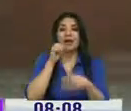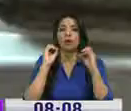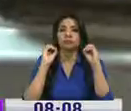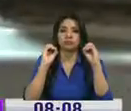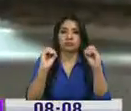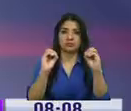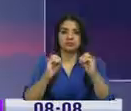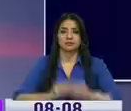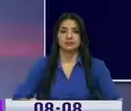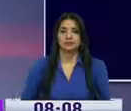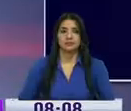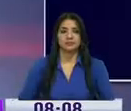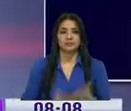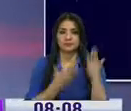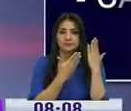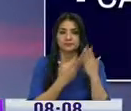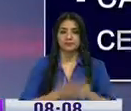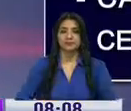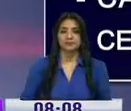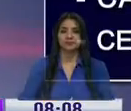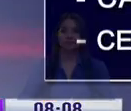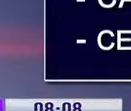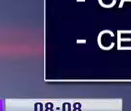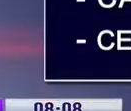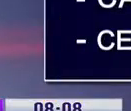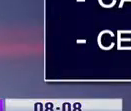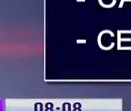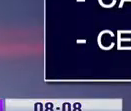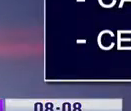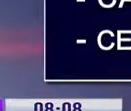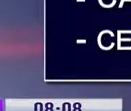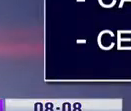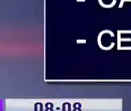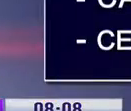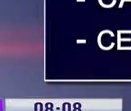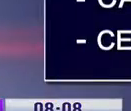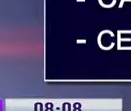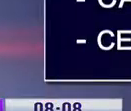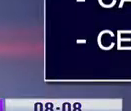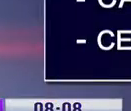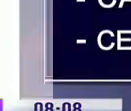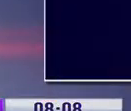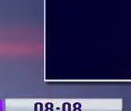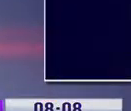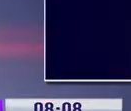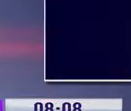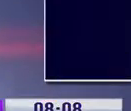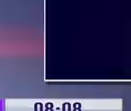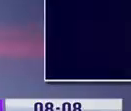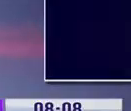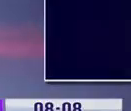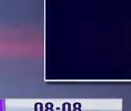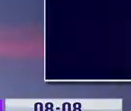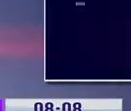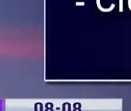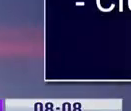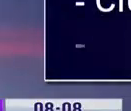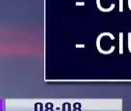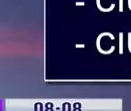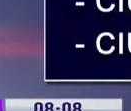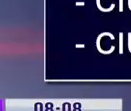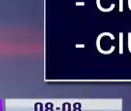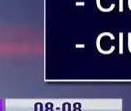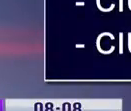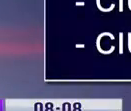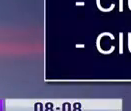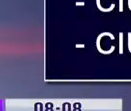el líquido vital andaluz cachaco cachar paqui carapongo bajo centro poblado de amaguaña centro poblado de guangopolo